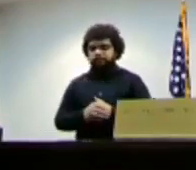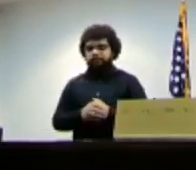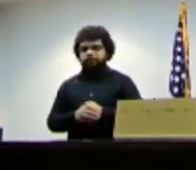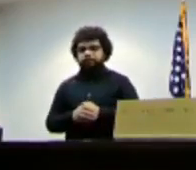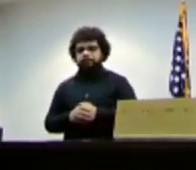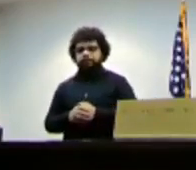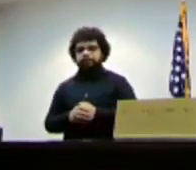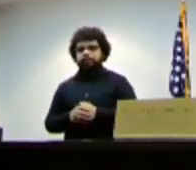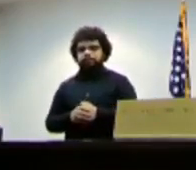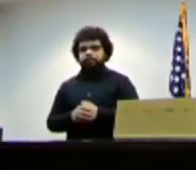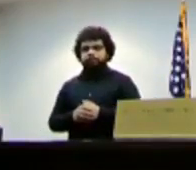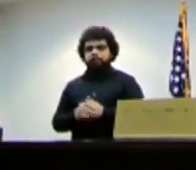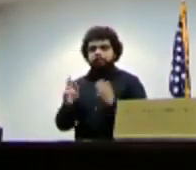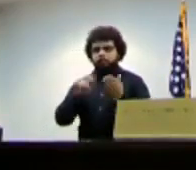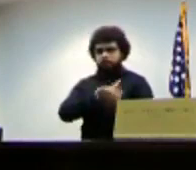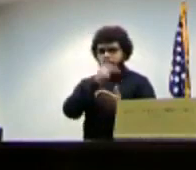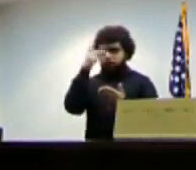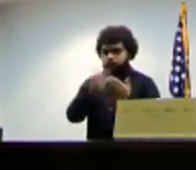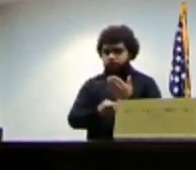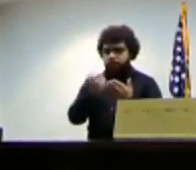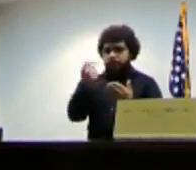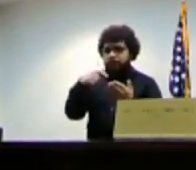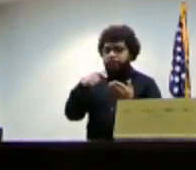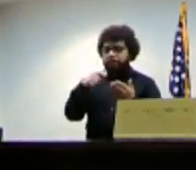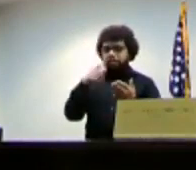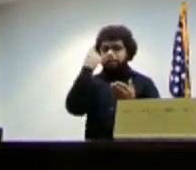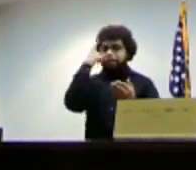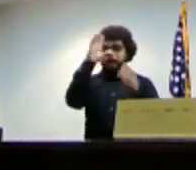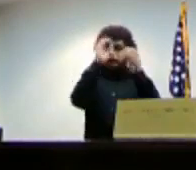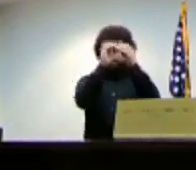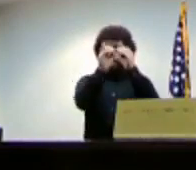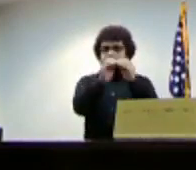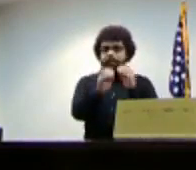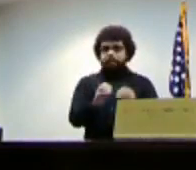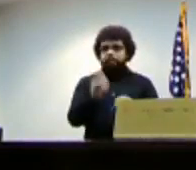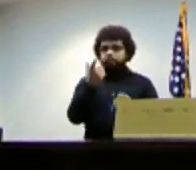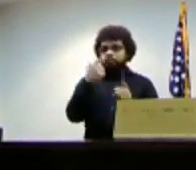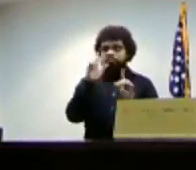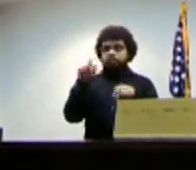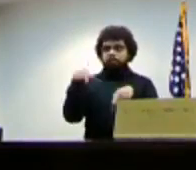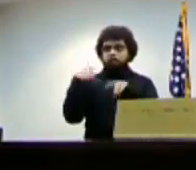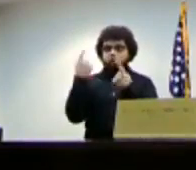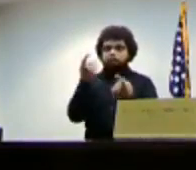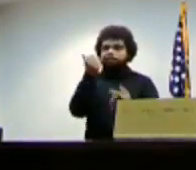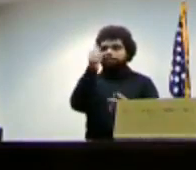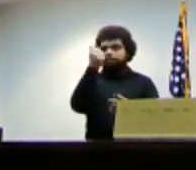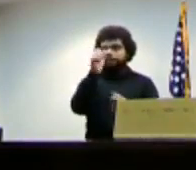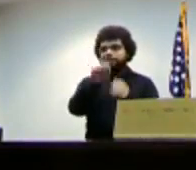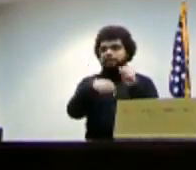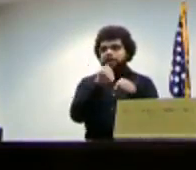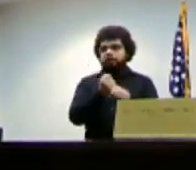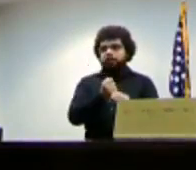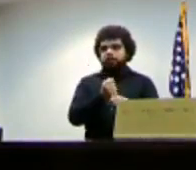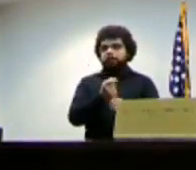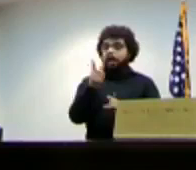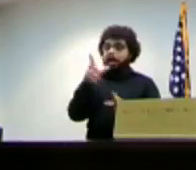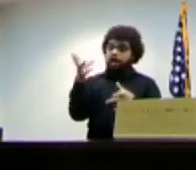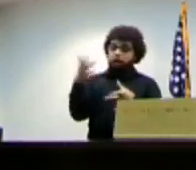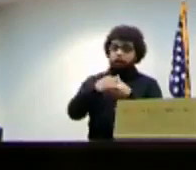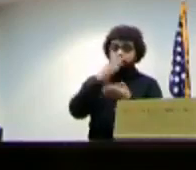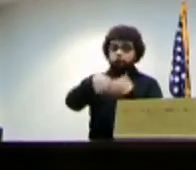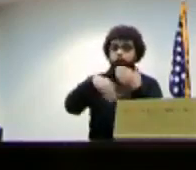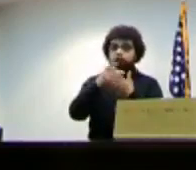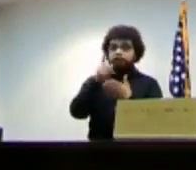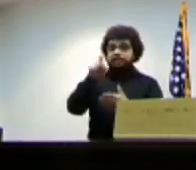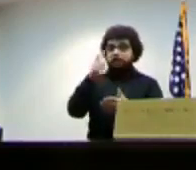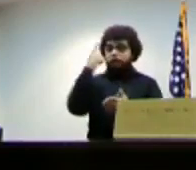los programas de mantenimiento que se confeccionaron para los últimos 10 años, ¿han incluido lo necesario para mantener todas las